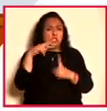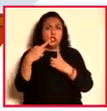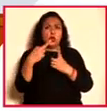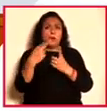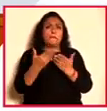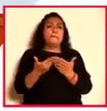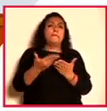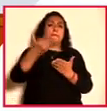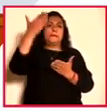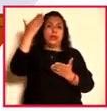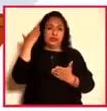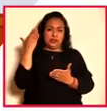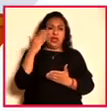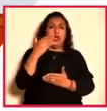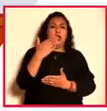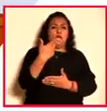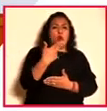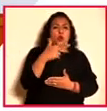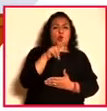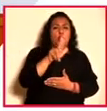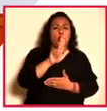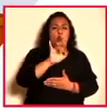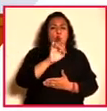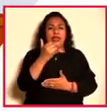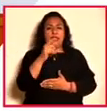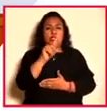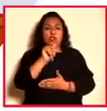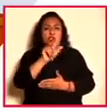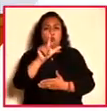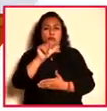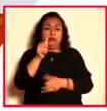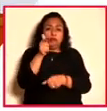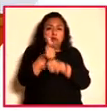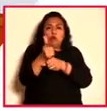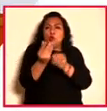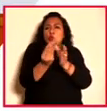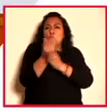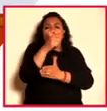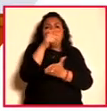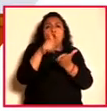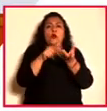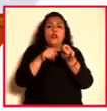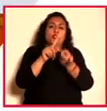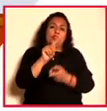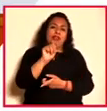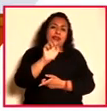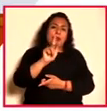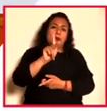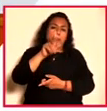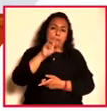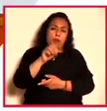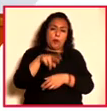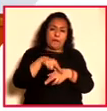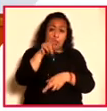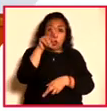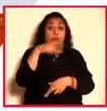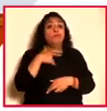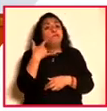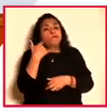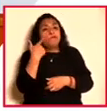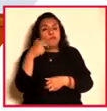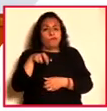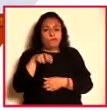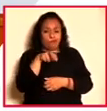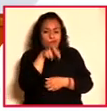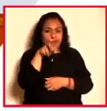y Huitzonpantli, hallazgo reciente del Templo Mayor. En el recorrido se podrá ver la escalinata mexica